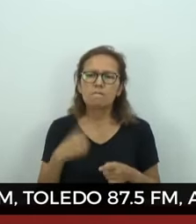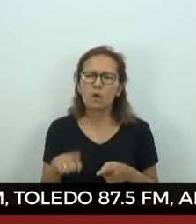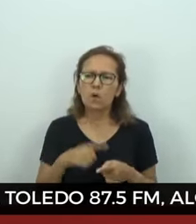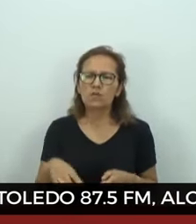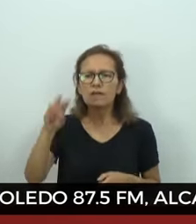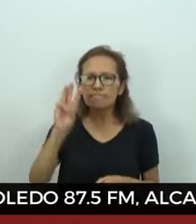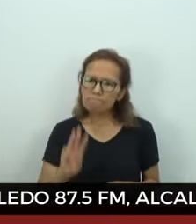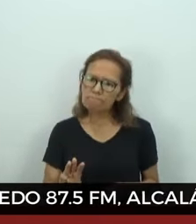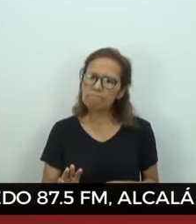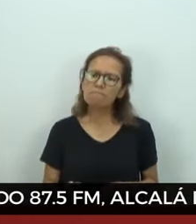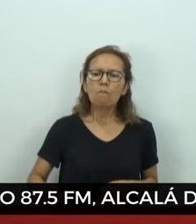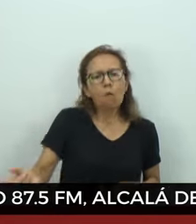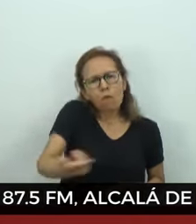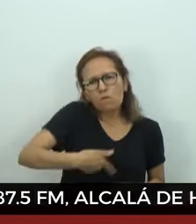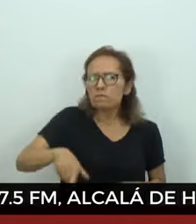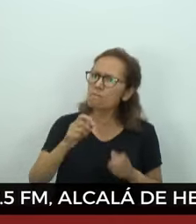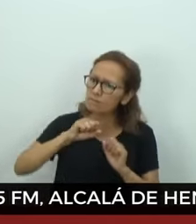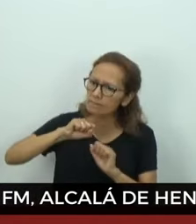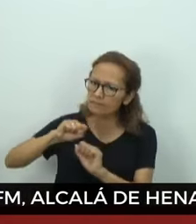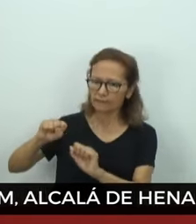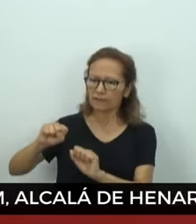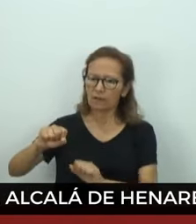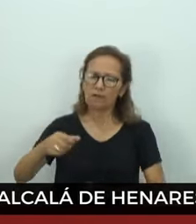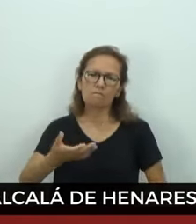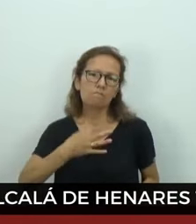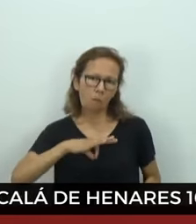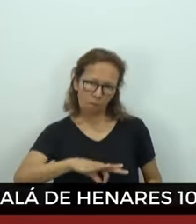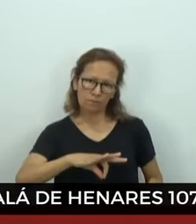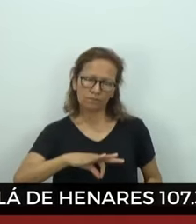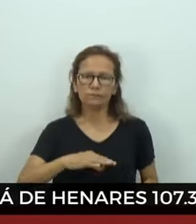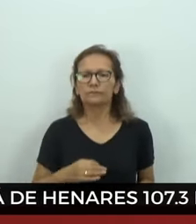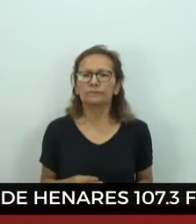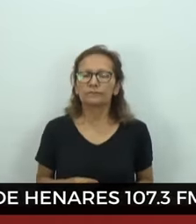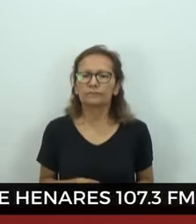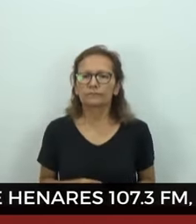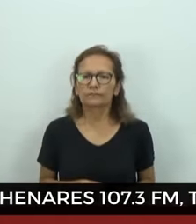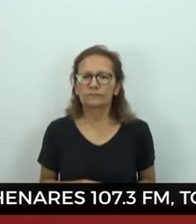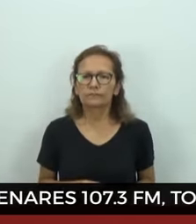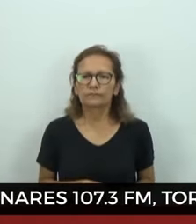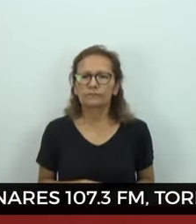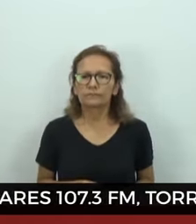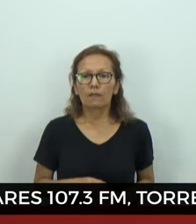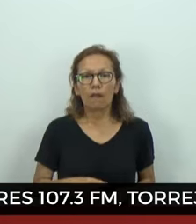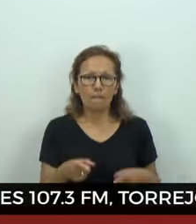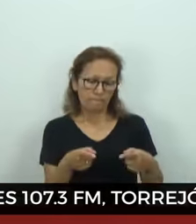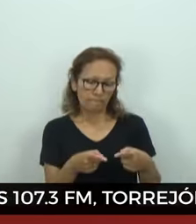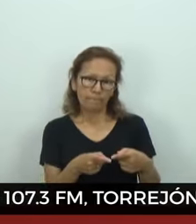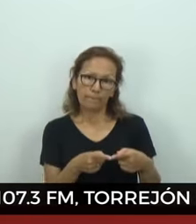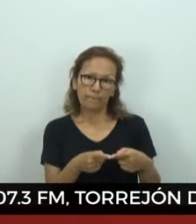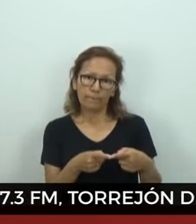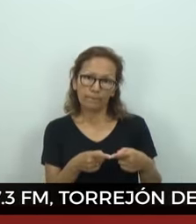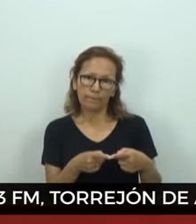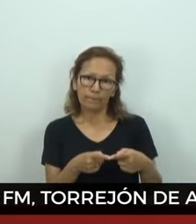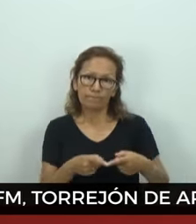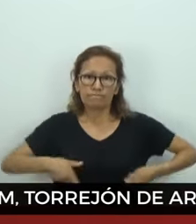rechazar. Y cada una de esas tres cosas se rechaza de otra forma. Primero, al Hijo